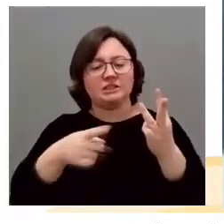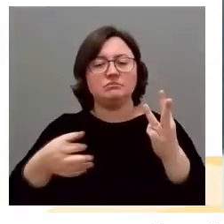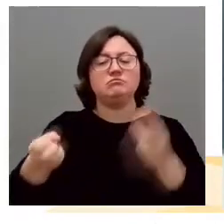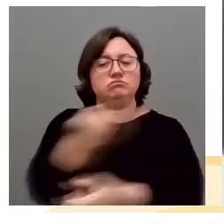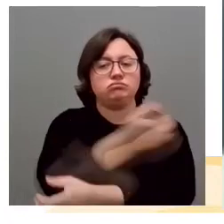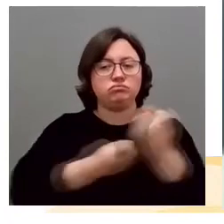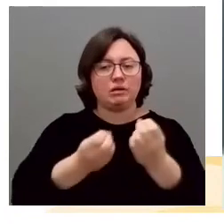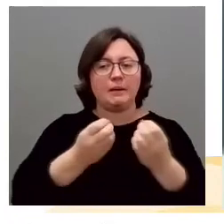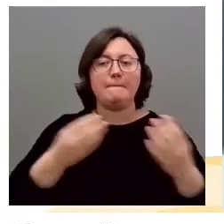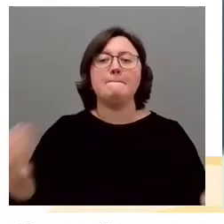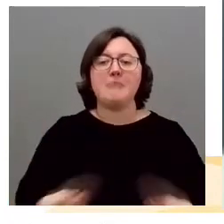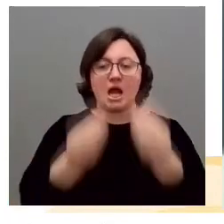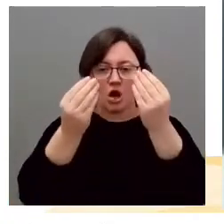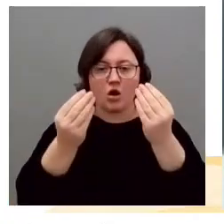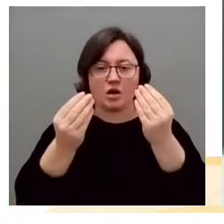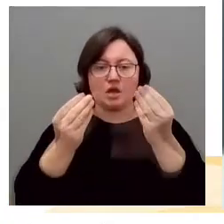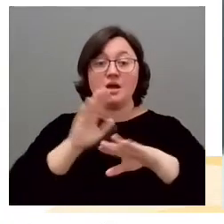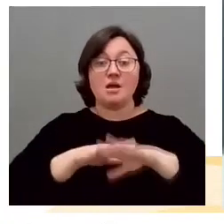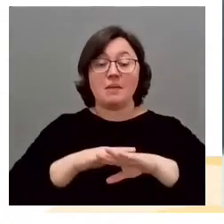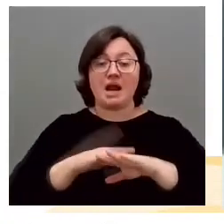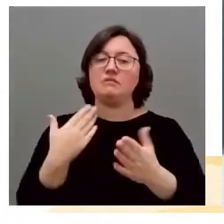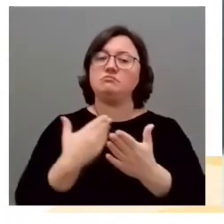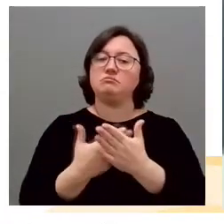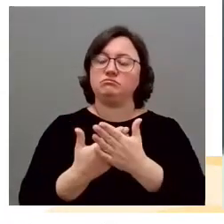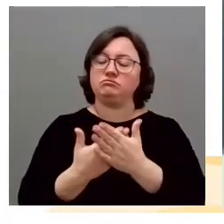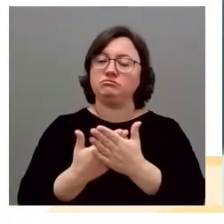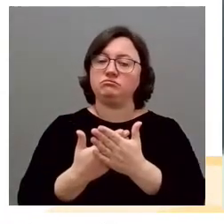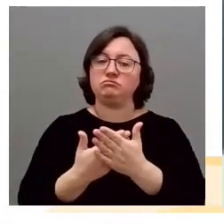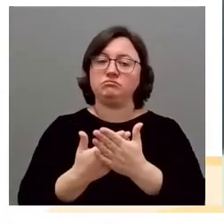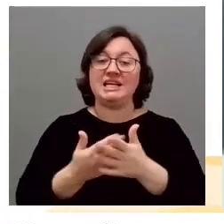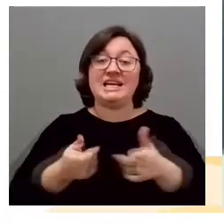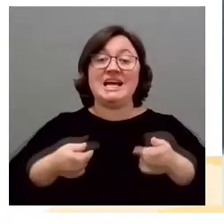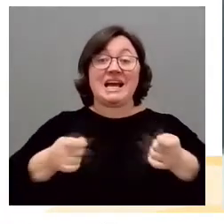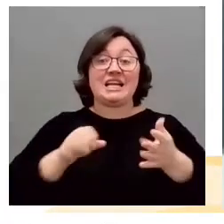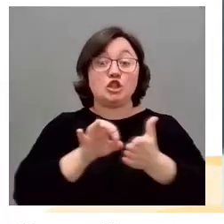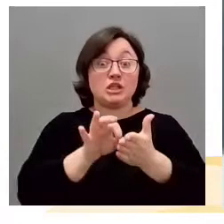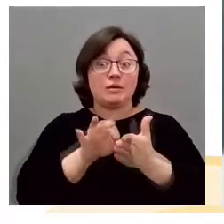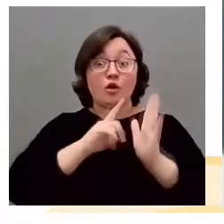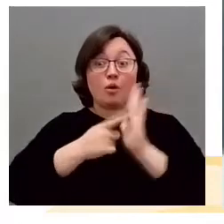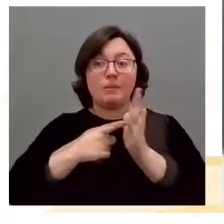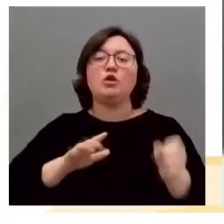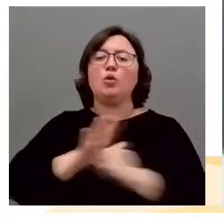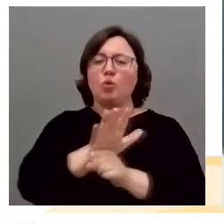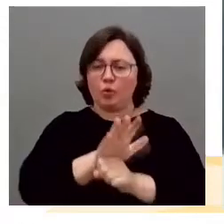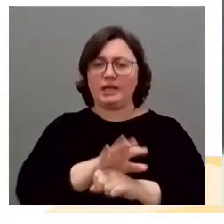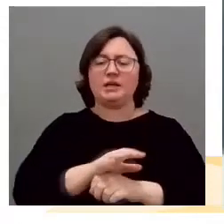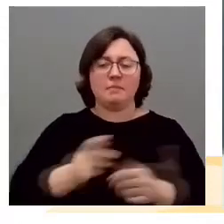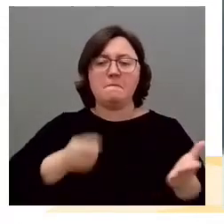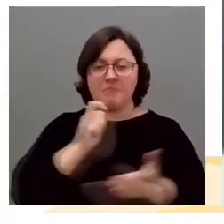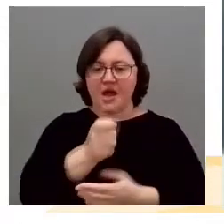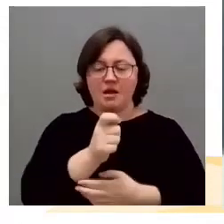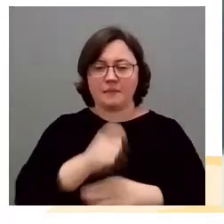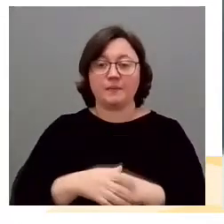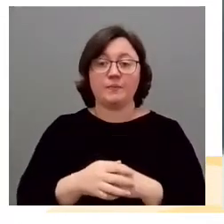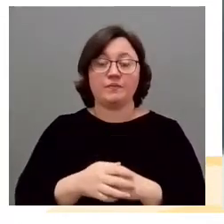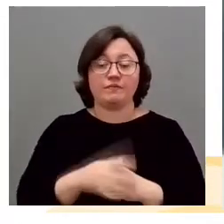pagar el coste real de los servicios. Hay que tener en